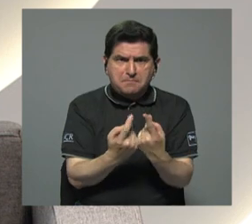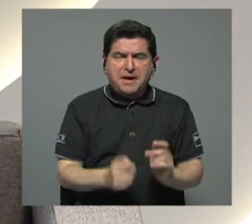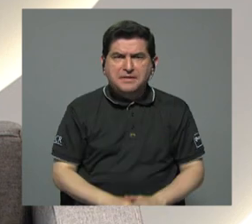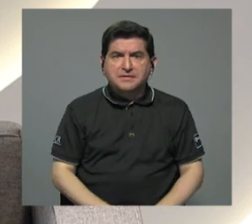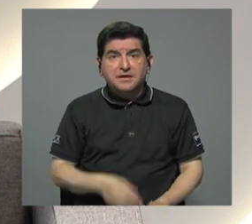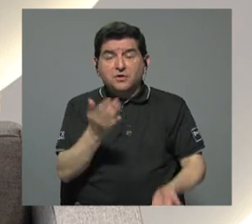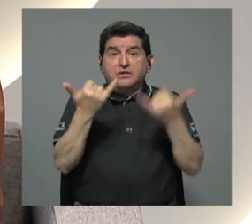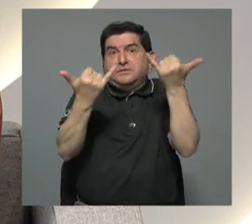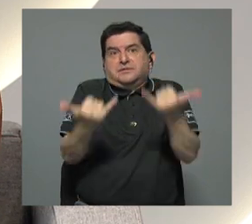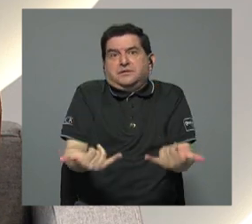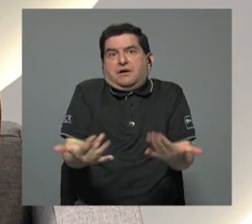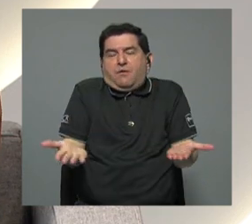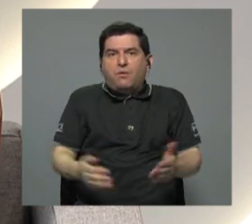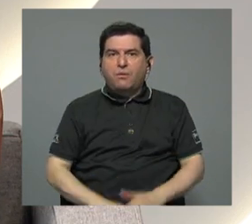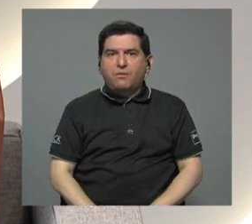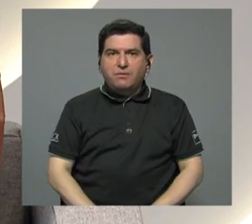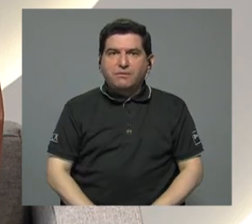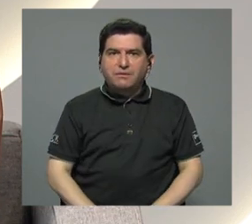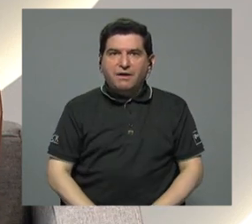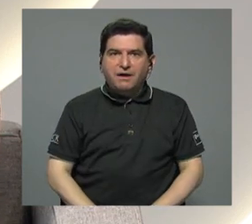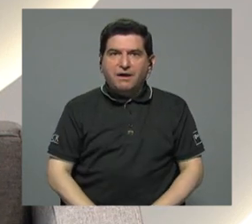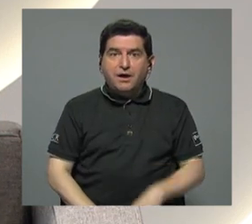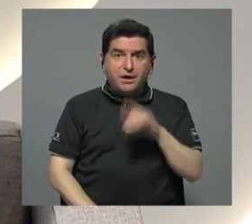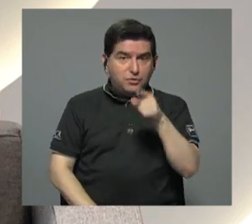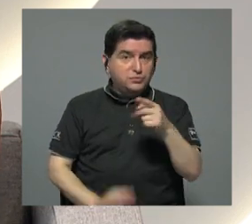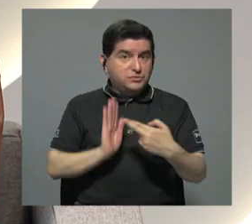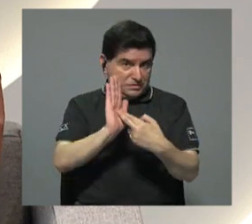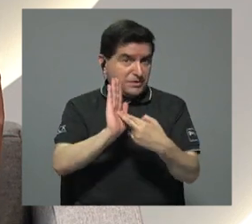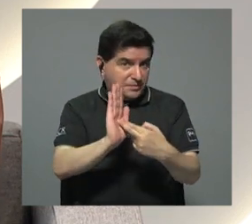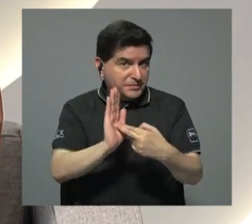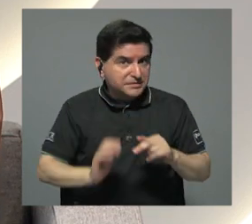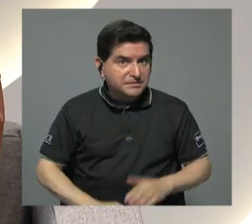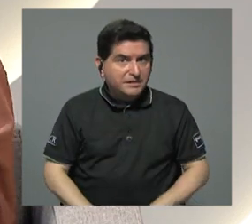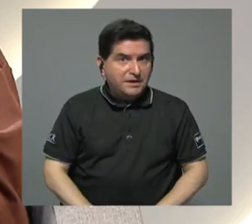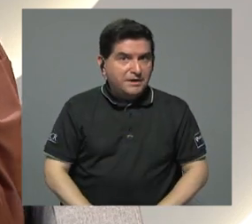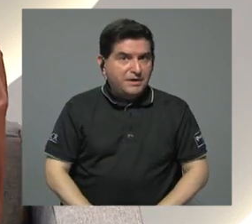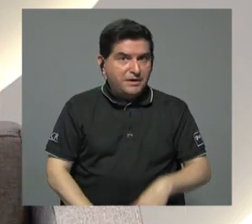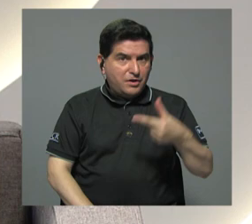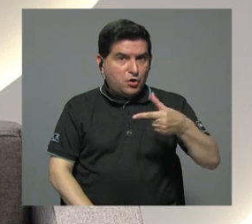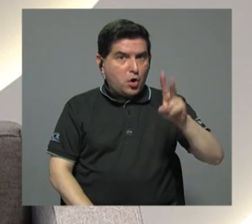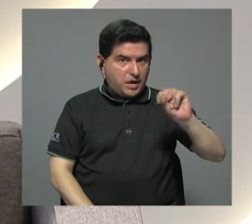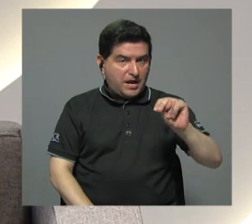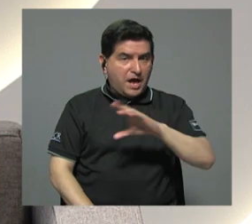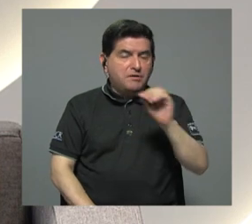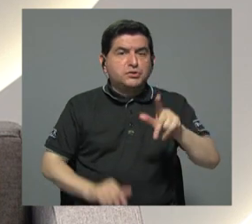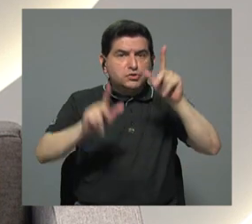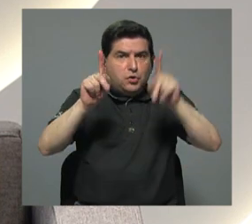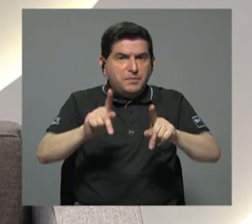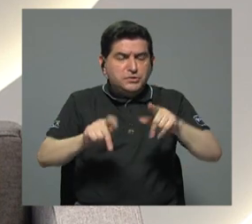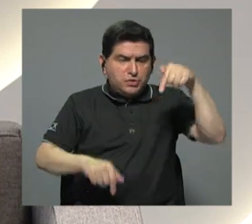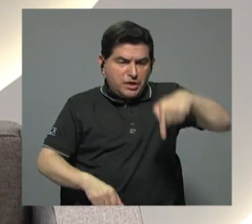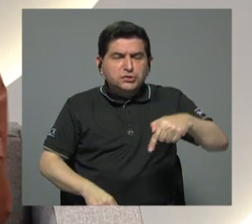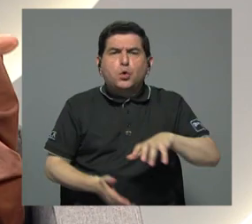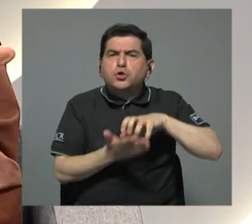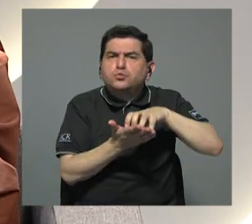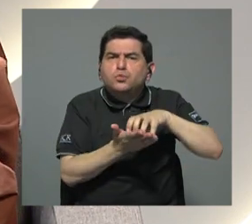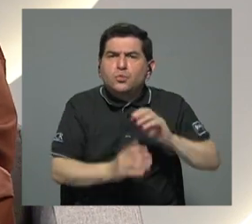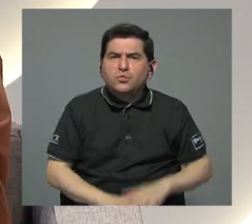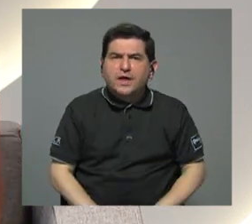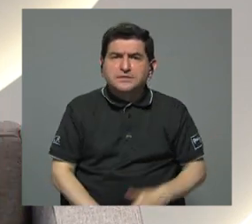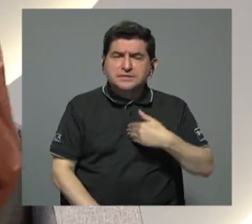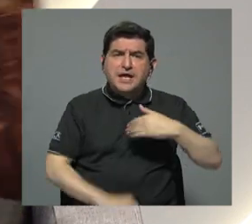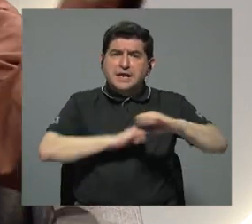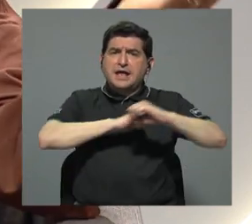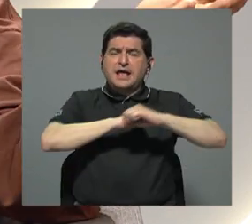tal vez en este momento está representando usted doña gloria bueno hoy hay una persona cuestionada y les toca hacer